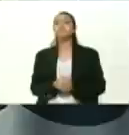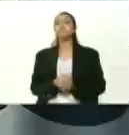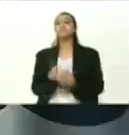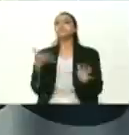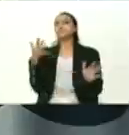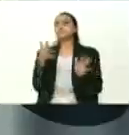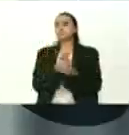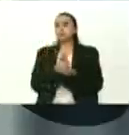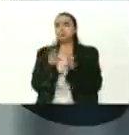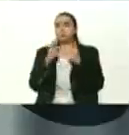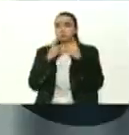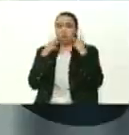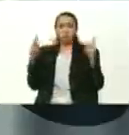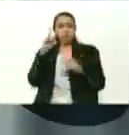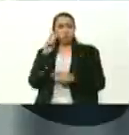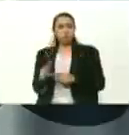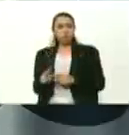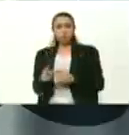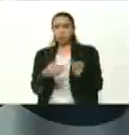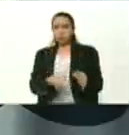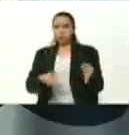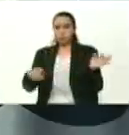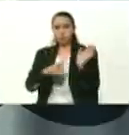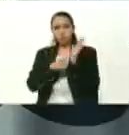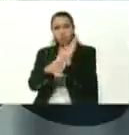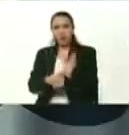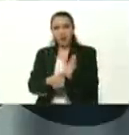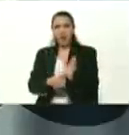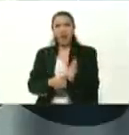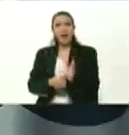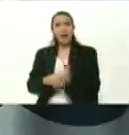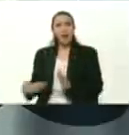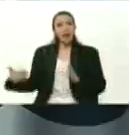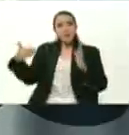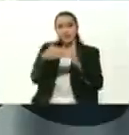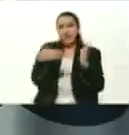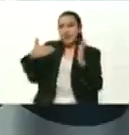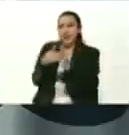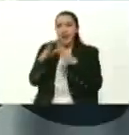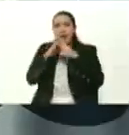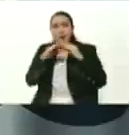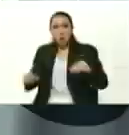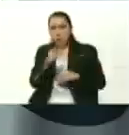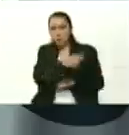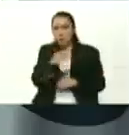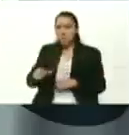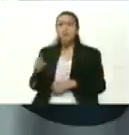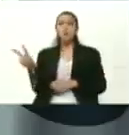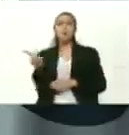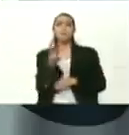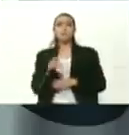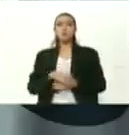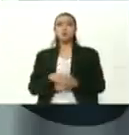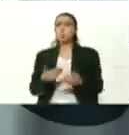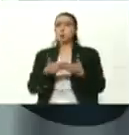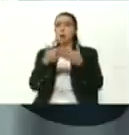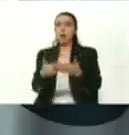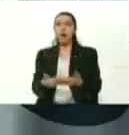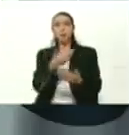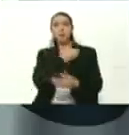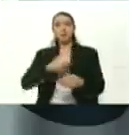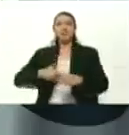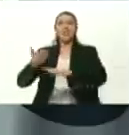lo público y lo notorio, la orden de exterminar a todos estos venezolanos y venezolanas la dio el propio Carlos Andrés